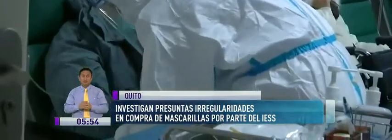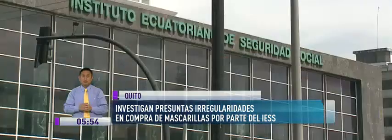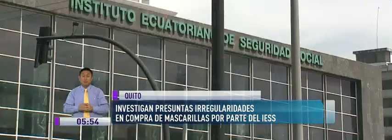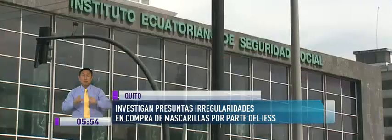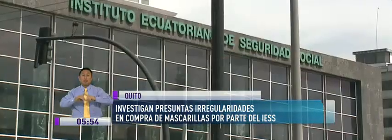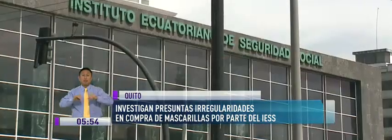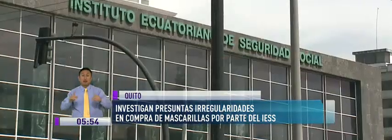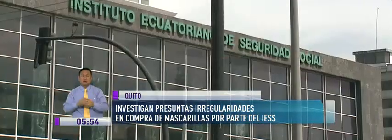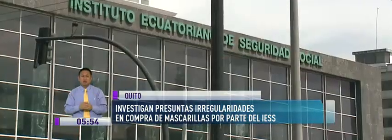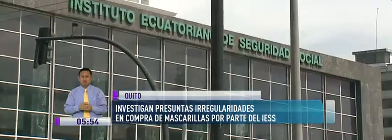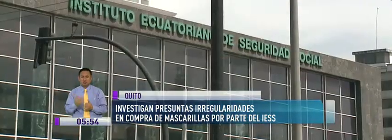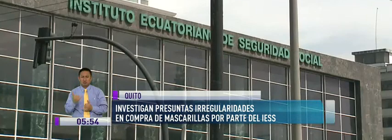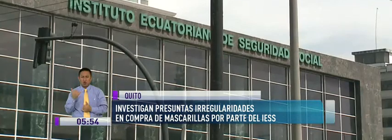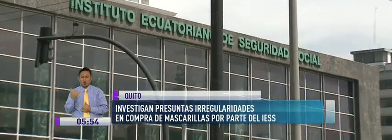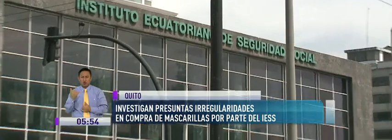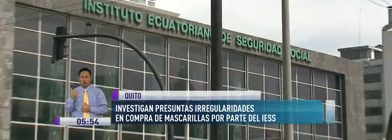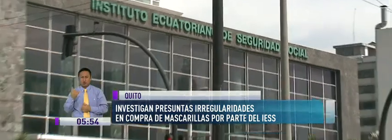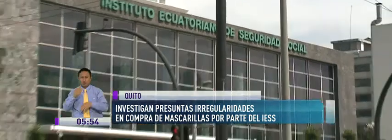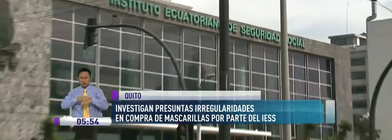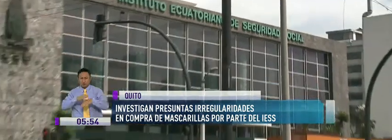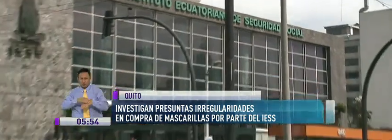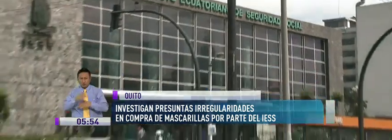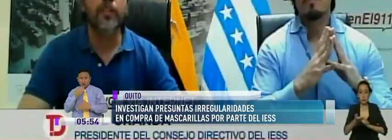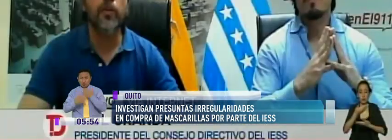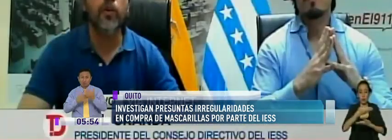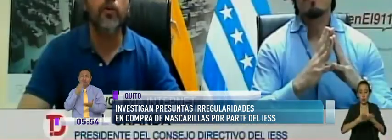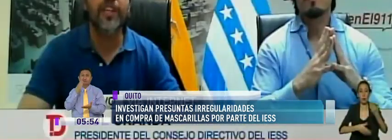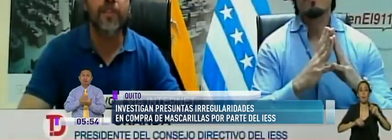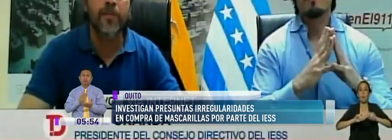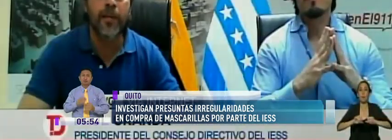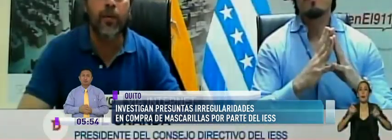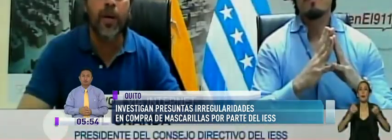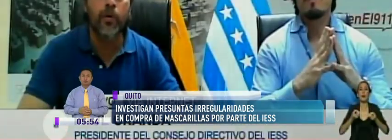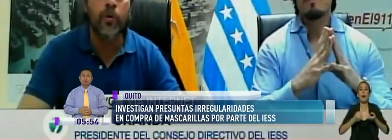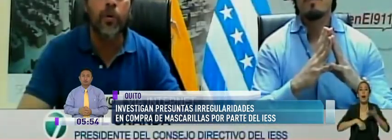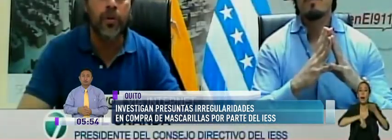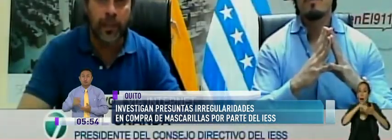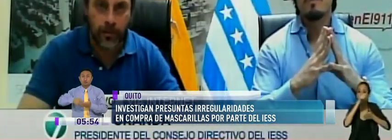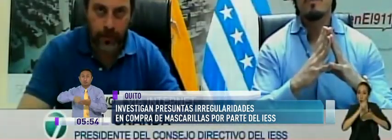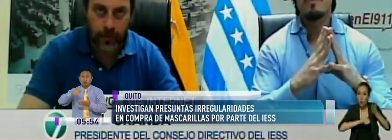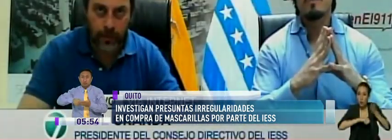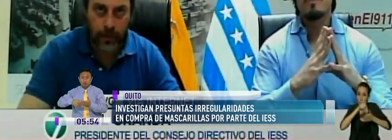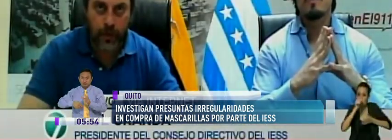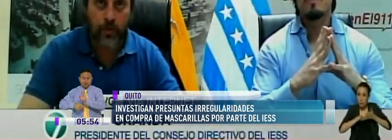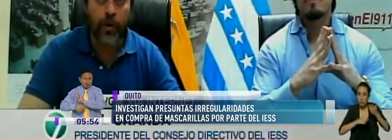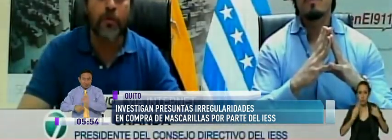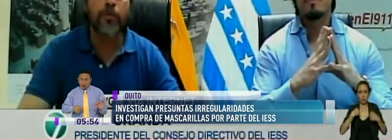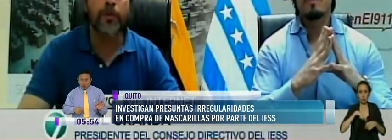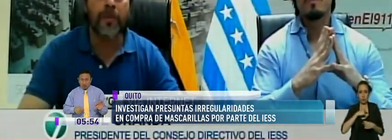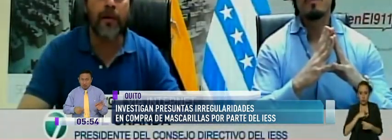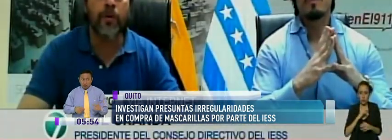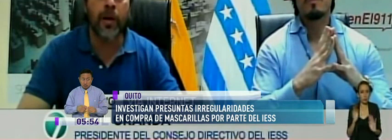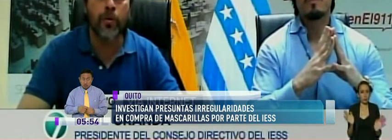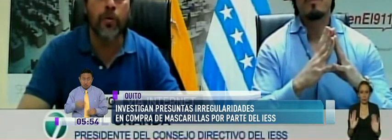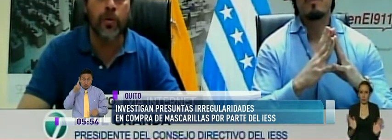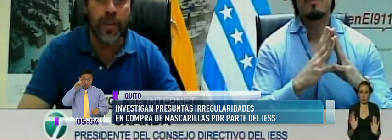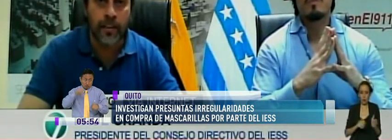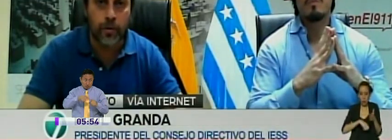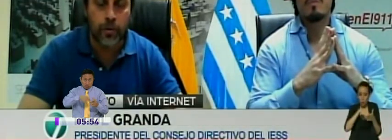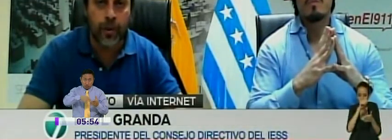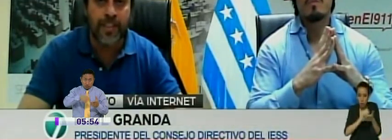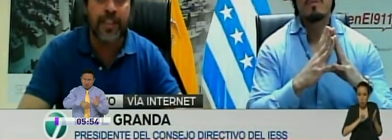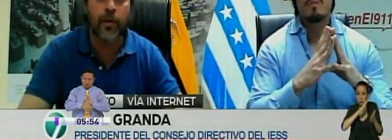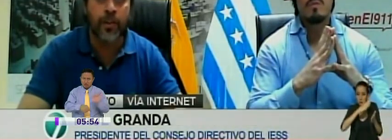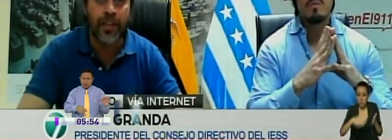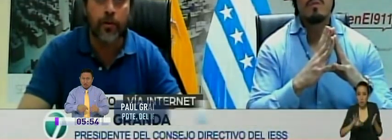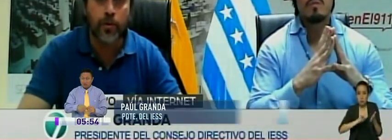embargo, tras las alertas, el proceso ha sido suspendido. No se ha firmado aún contrato. No hemos firmado aún contrato,